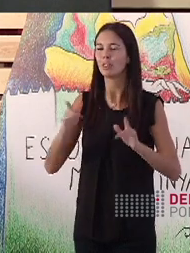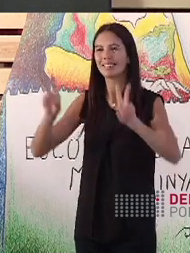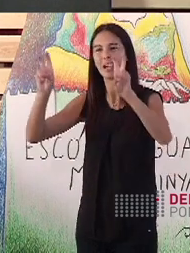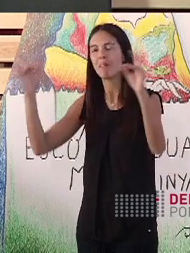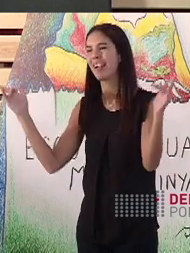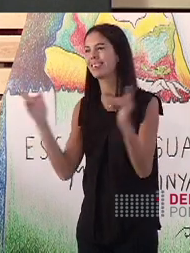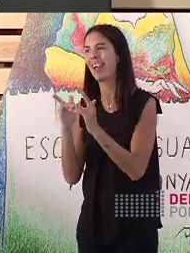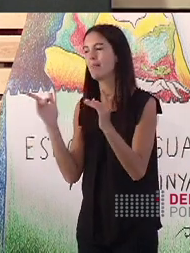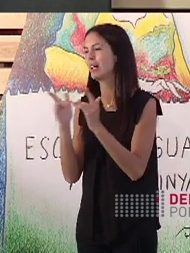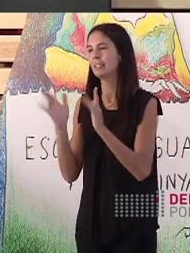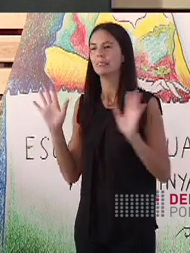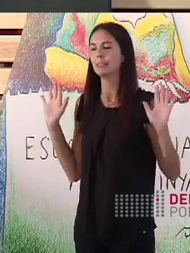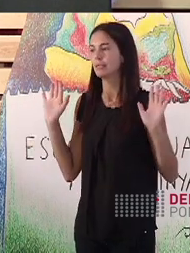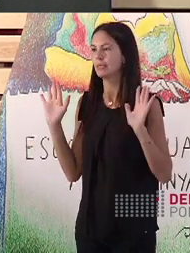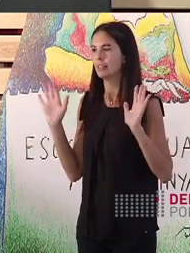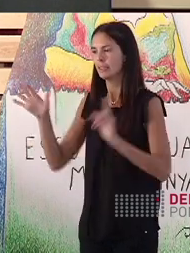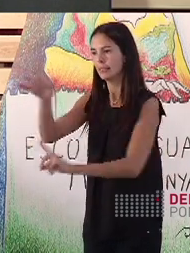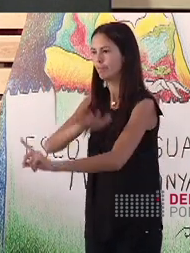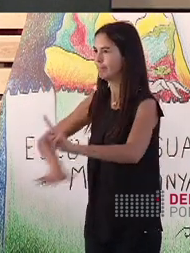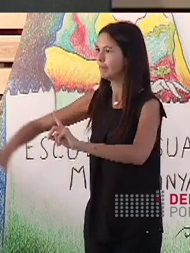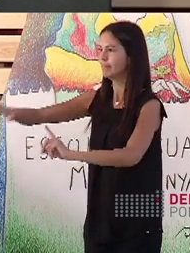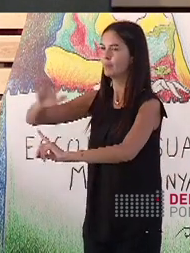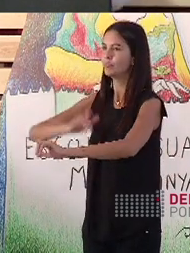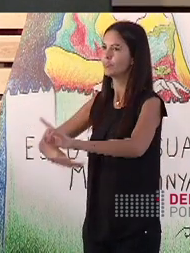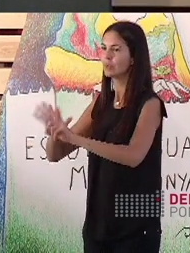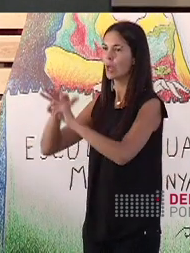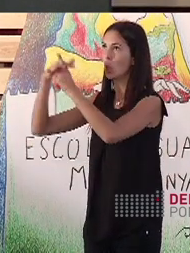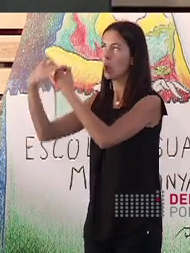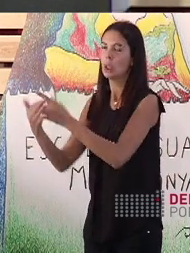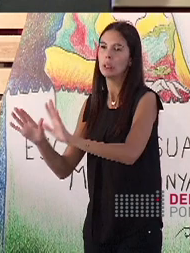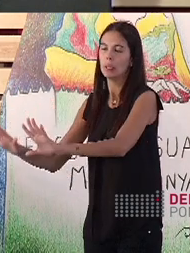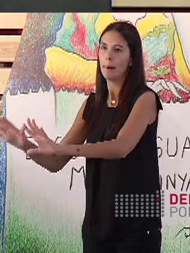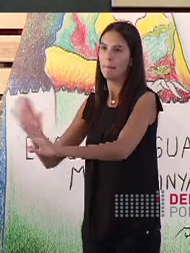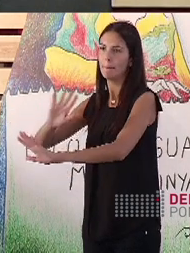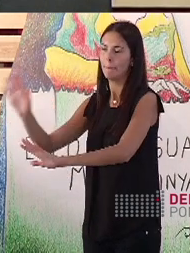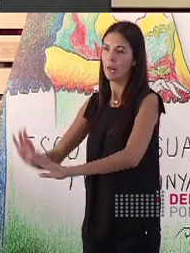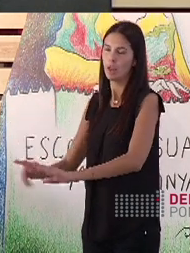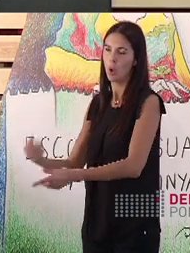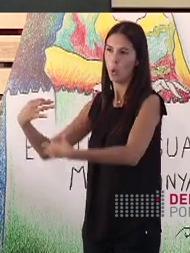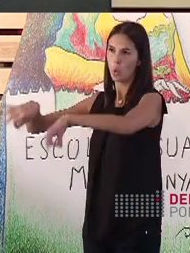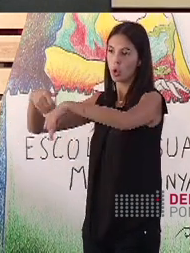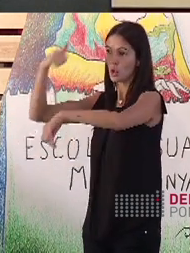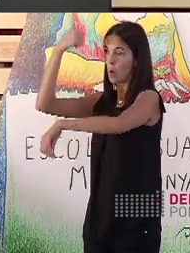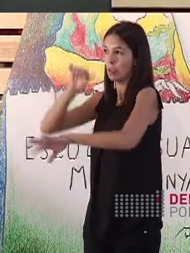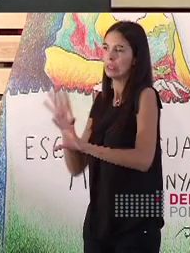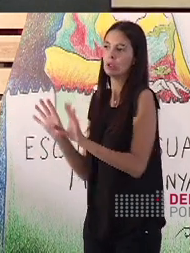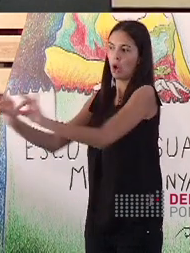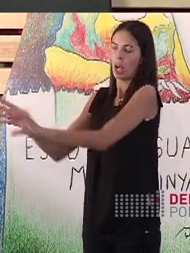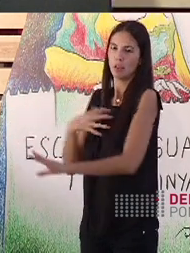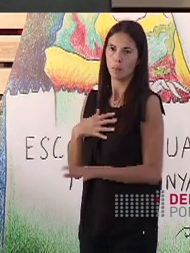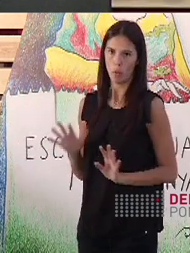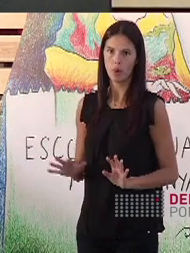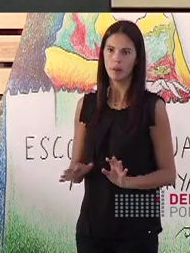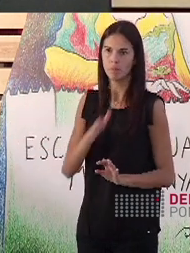cama, ese territorio de la masculinidad que no se puede tocar, ¿no? Porque en el fondo